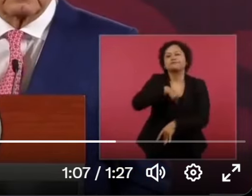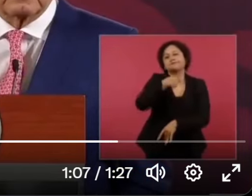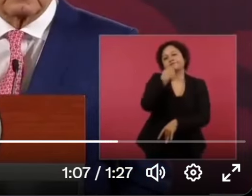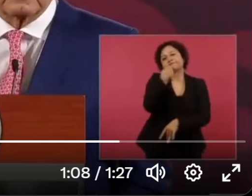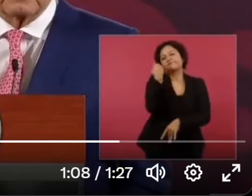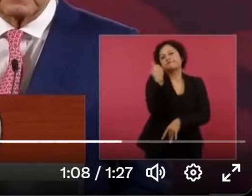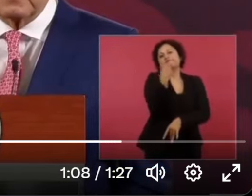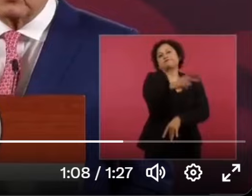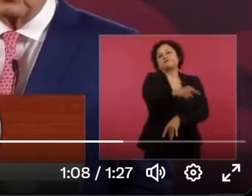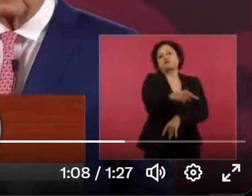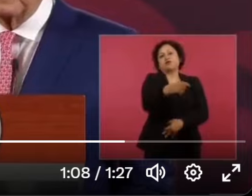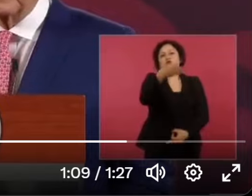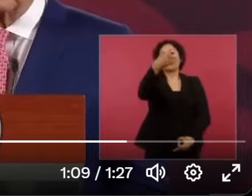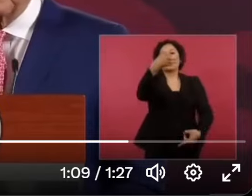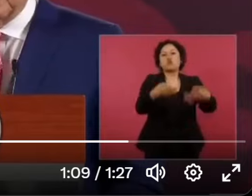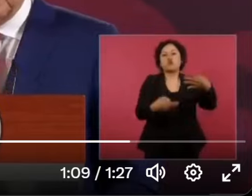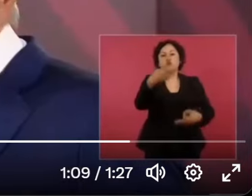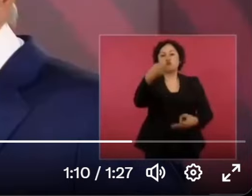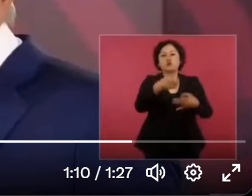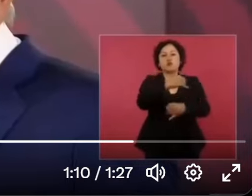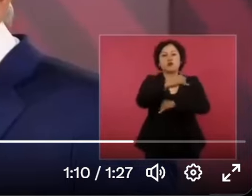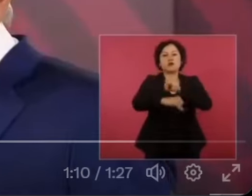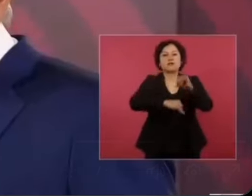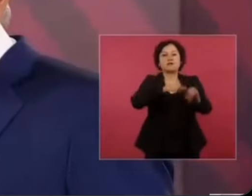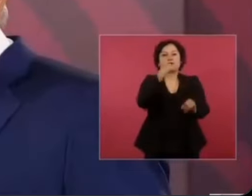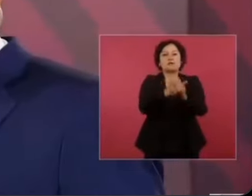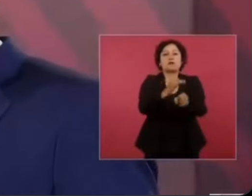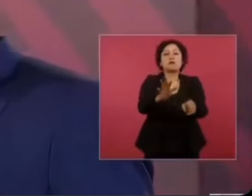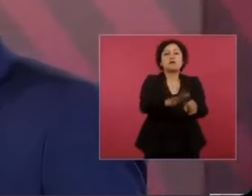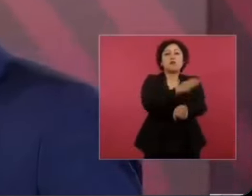internacional a México se le respeta